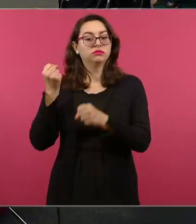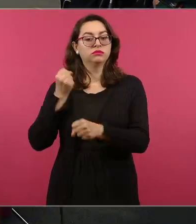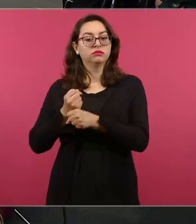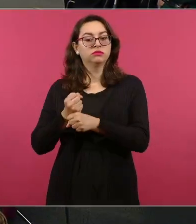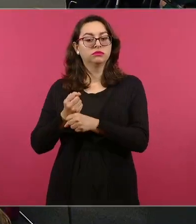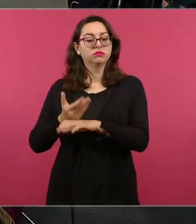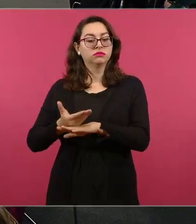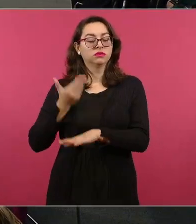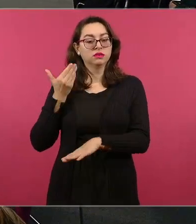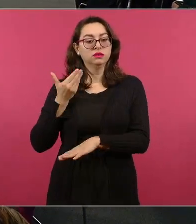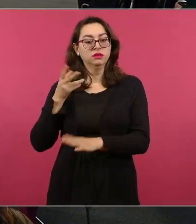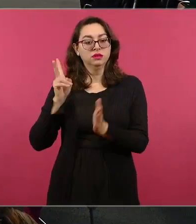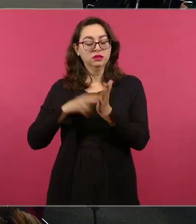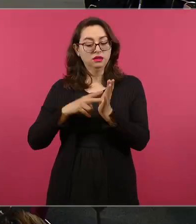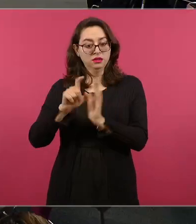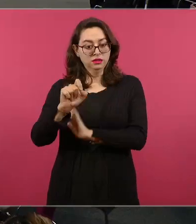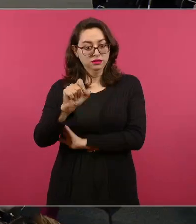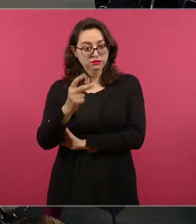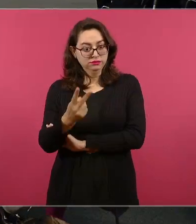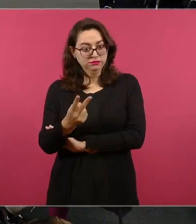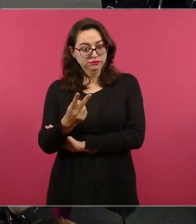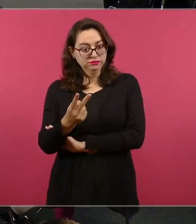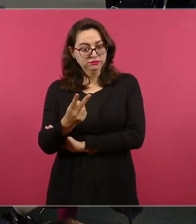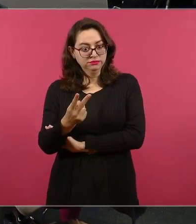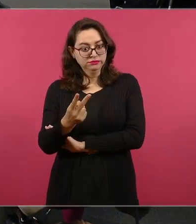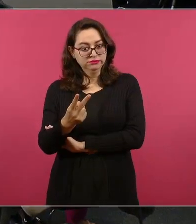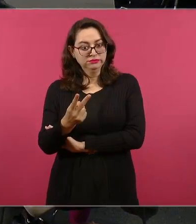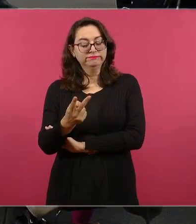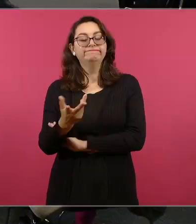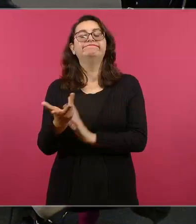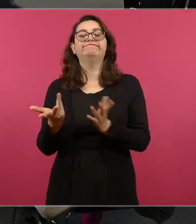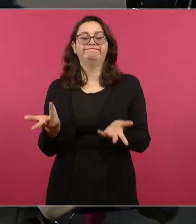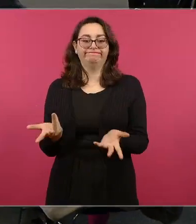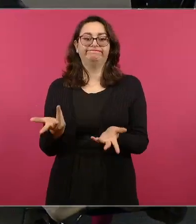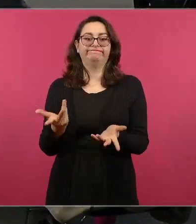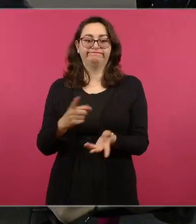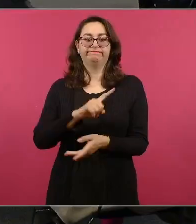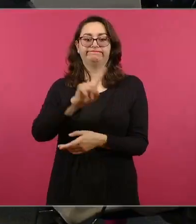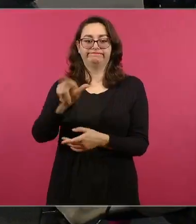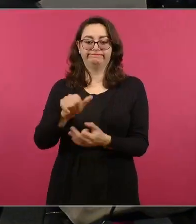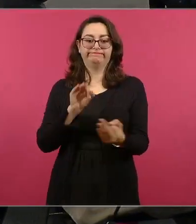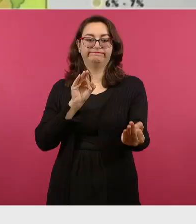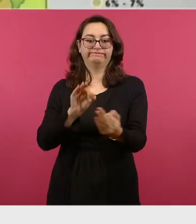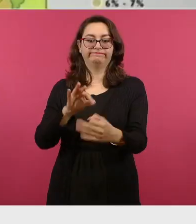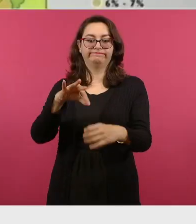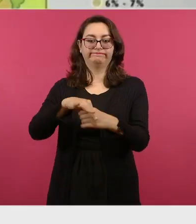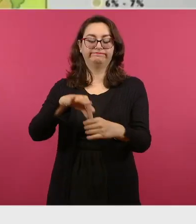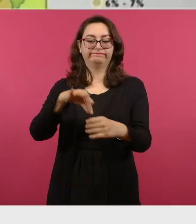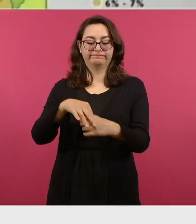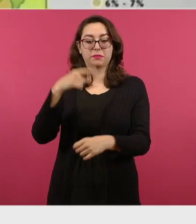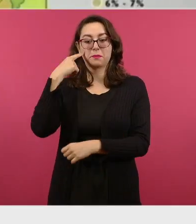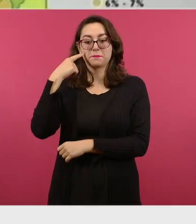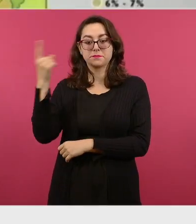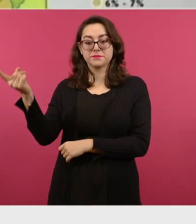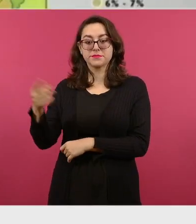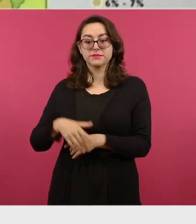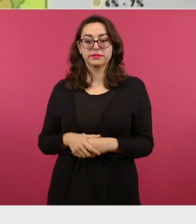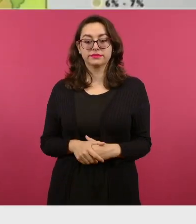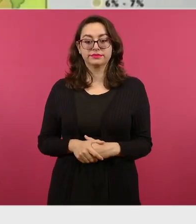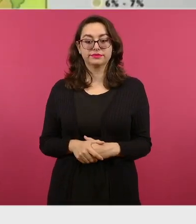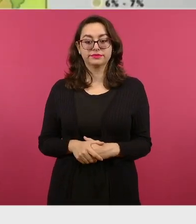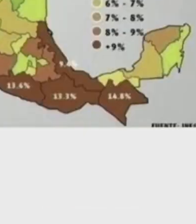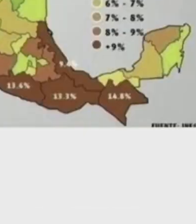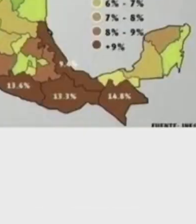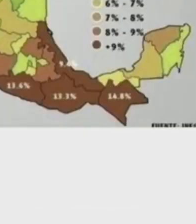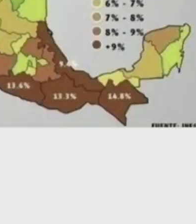2022. ¿El 22? El 13 de abril del 2022. Sí, faltaban otras elecciones. ¿Sí? Entonces, pues